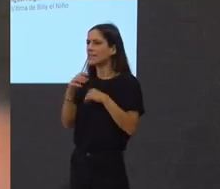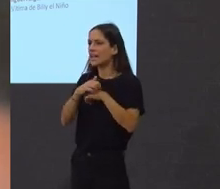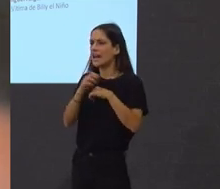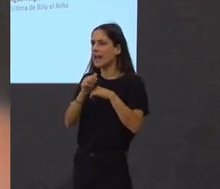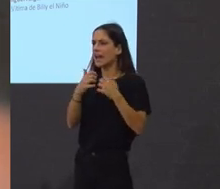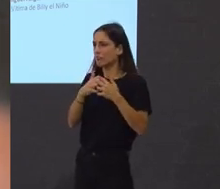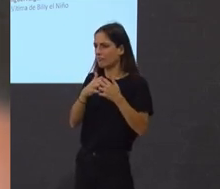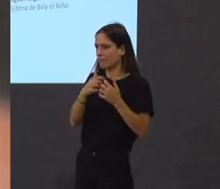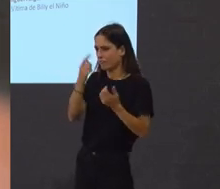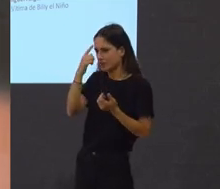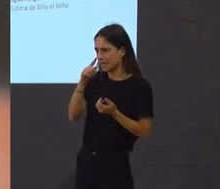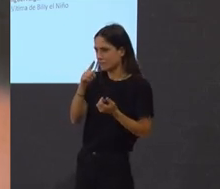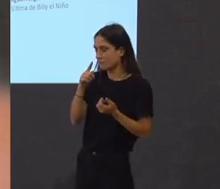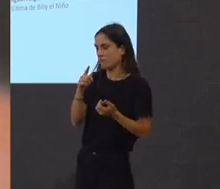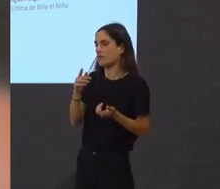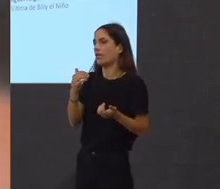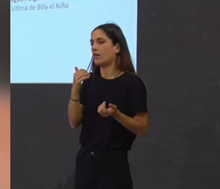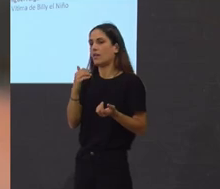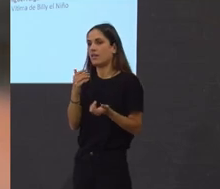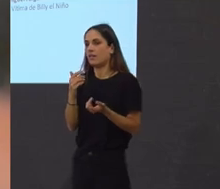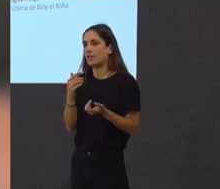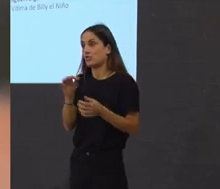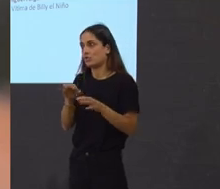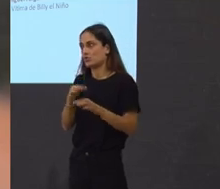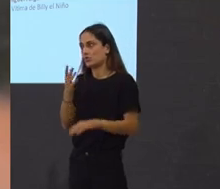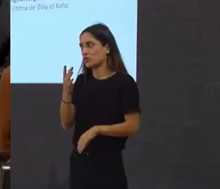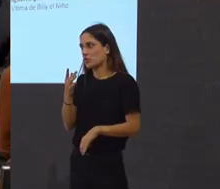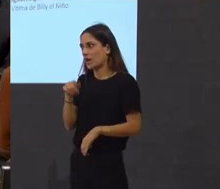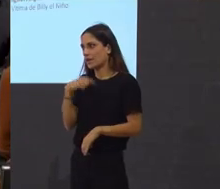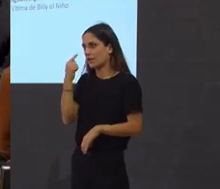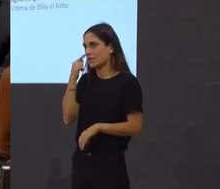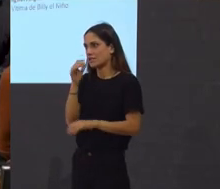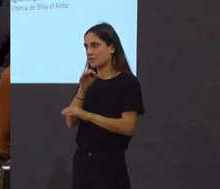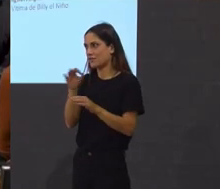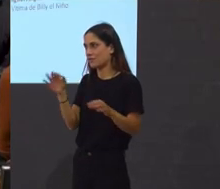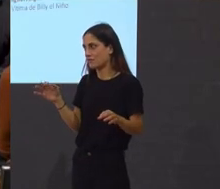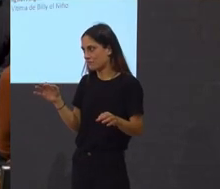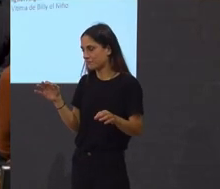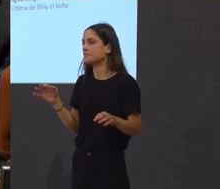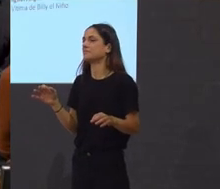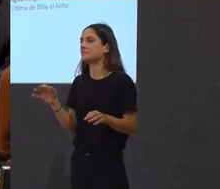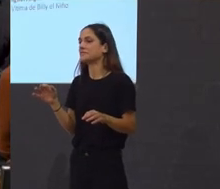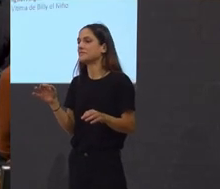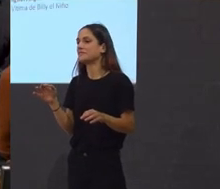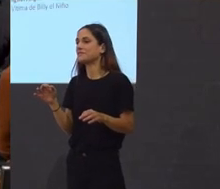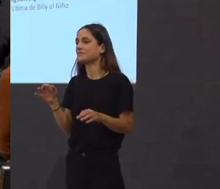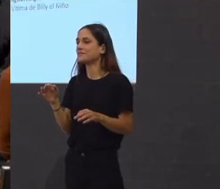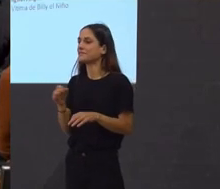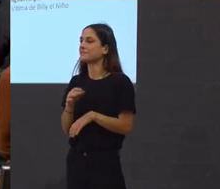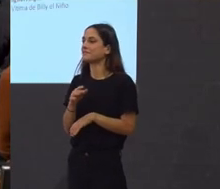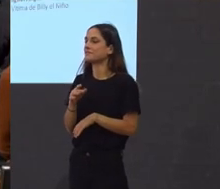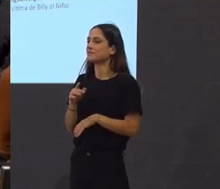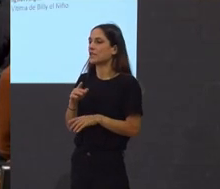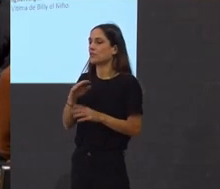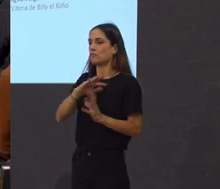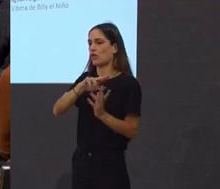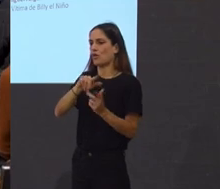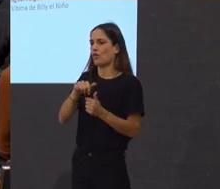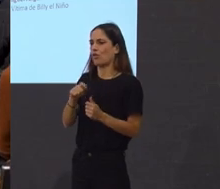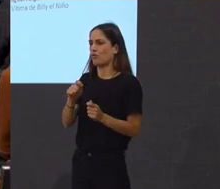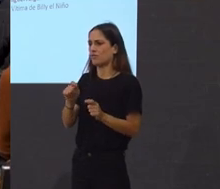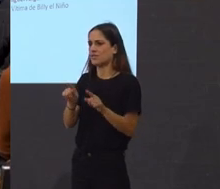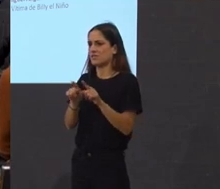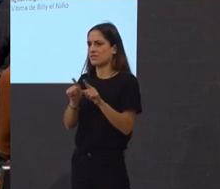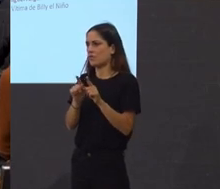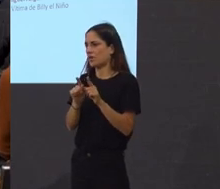afortunadamente no se percataron de eso y tenían un concepto muy elevado con creyendo artísticamente del no dictar cuerpo